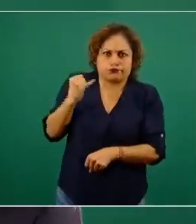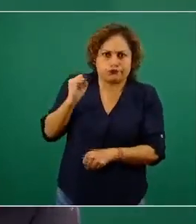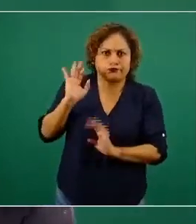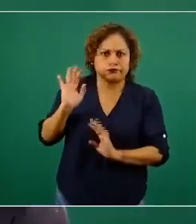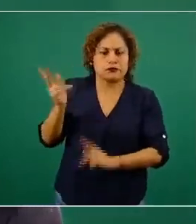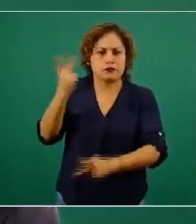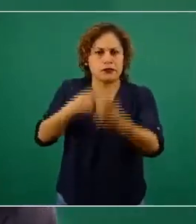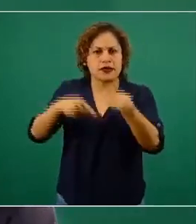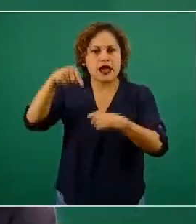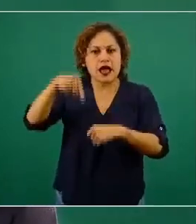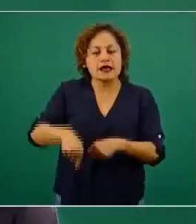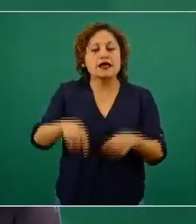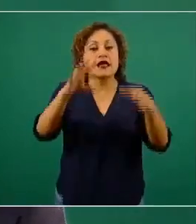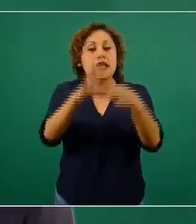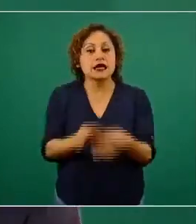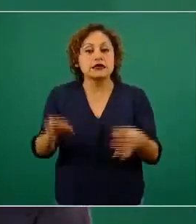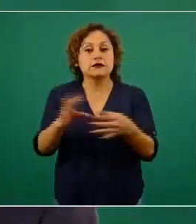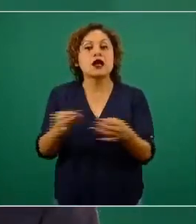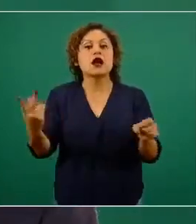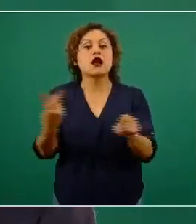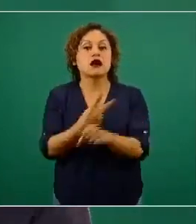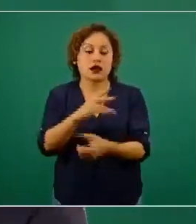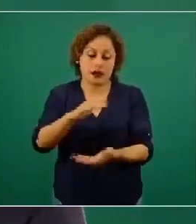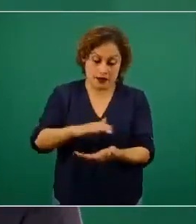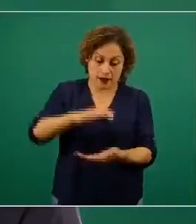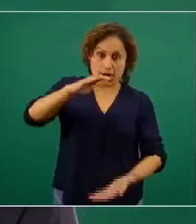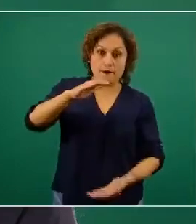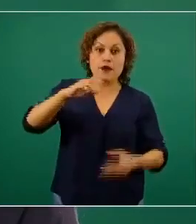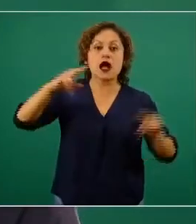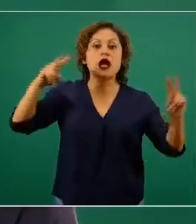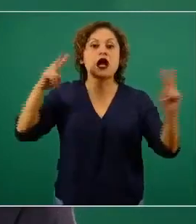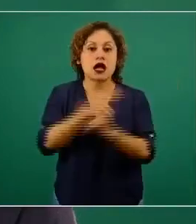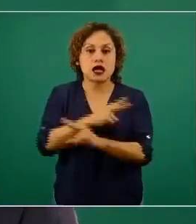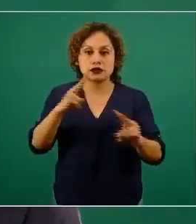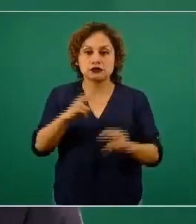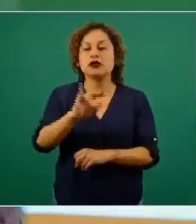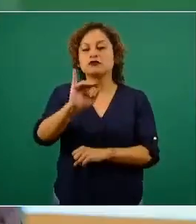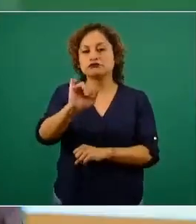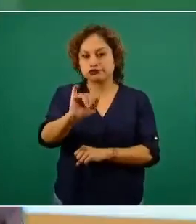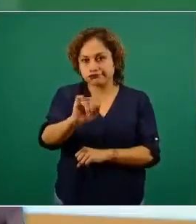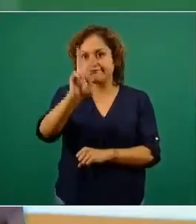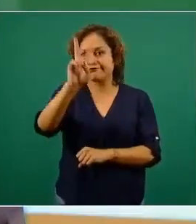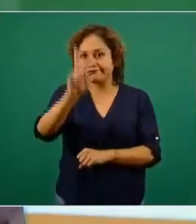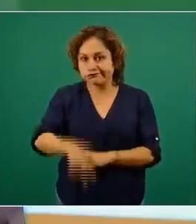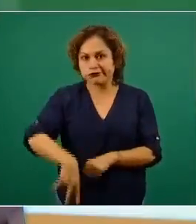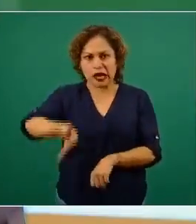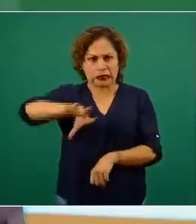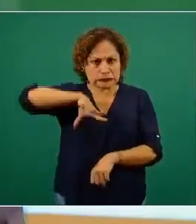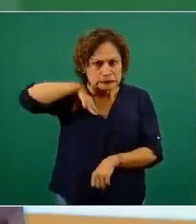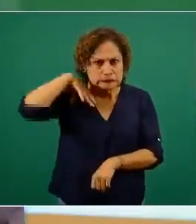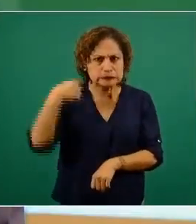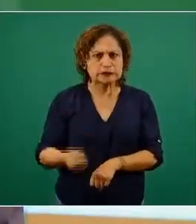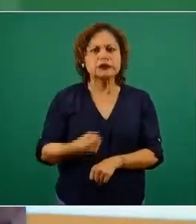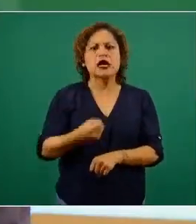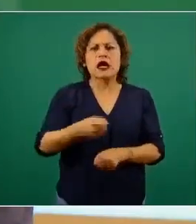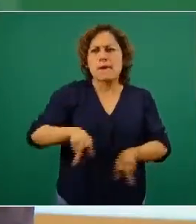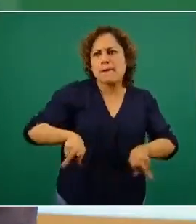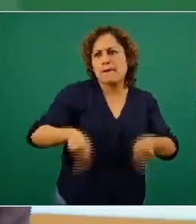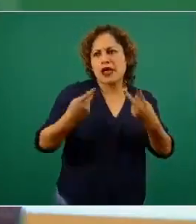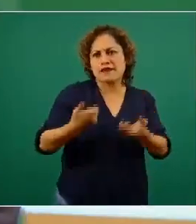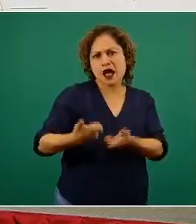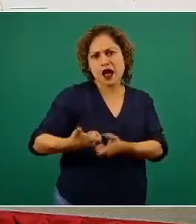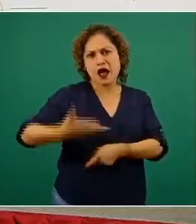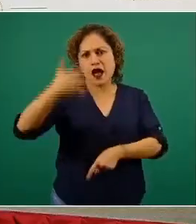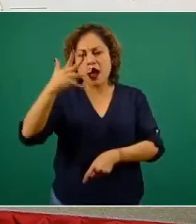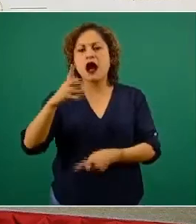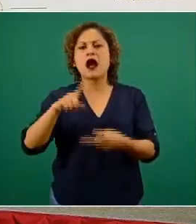nos hable del quién es quién en el oxígeno. Ha habido abusos descomunales de sobreprecio de